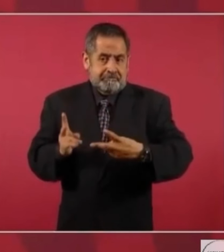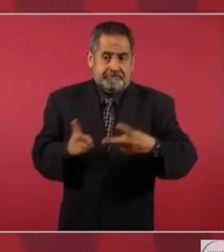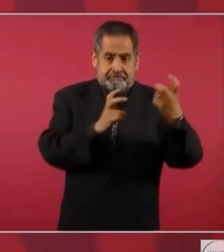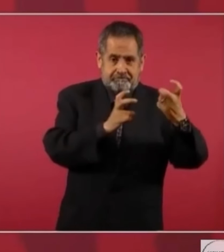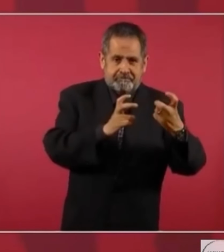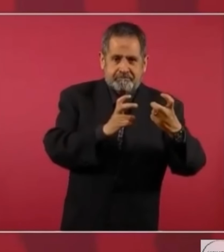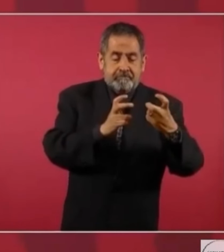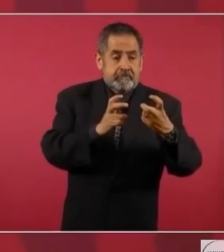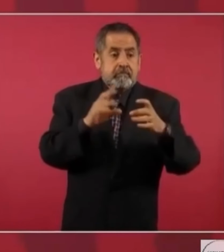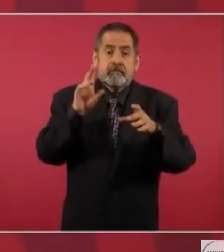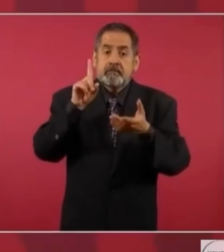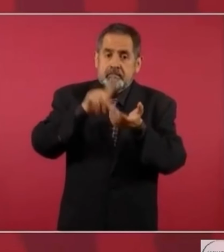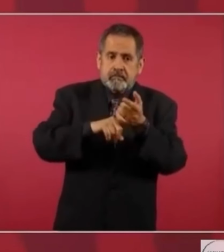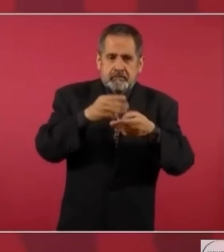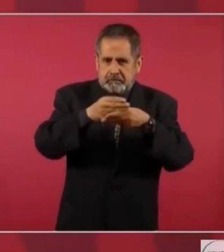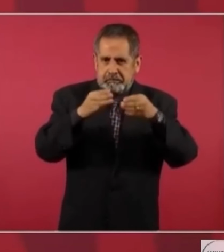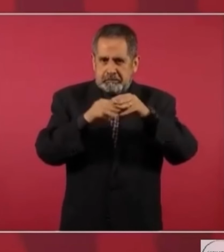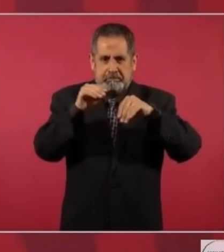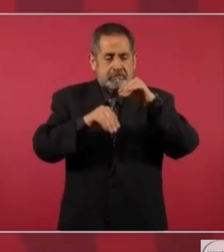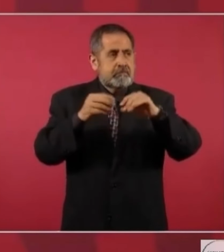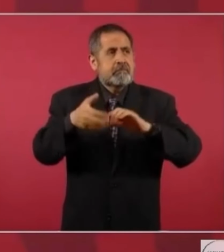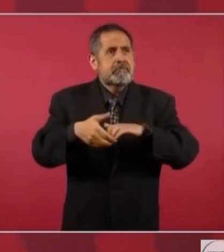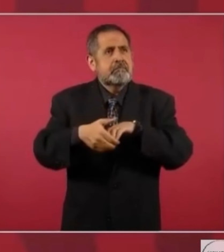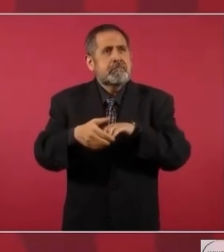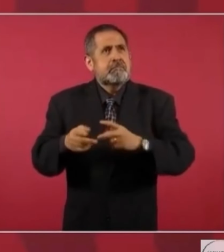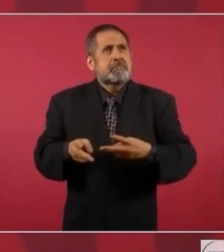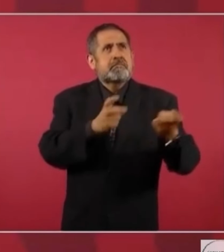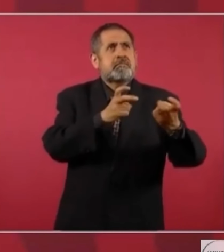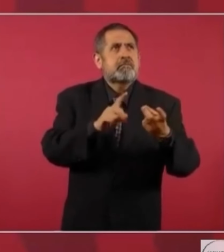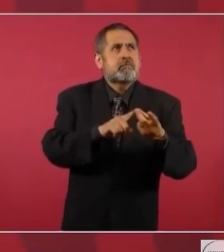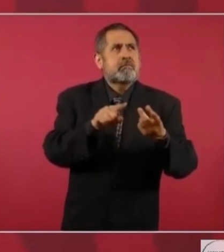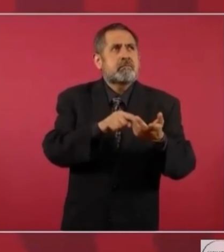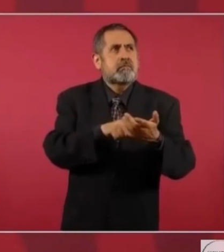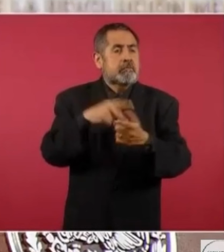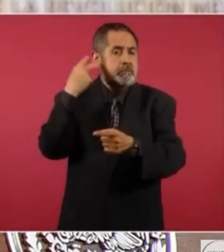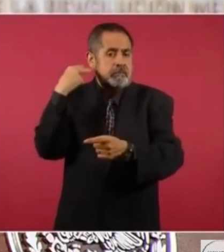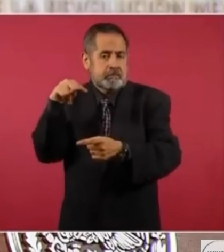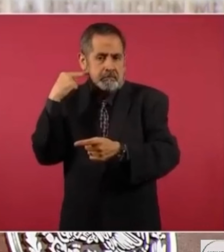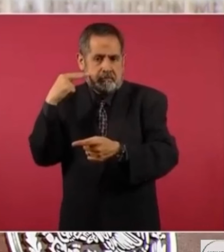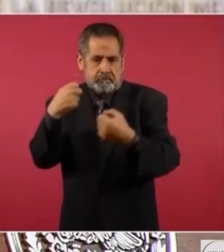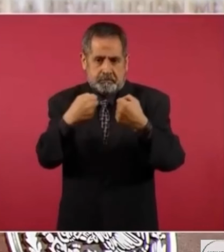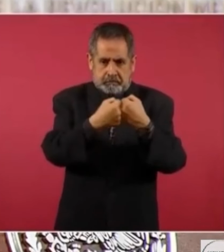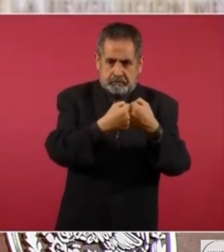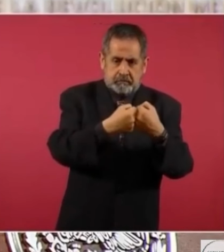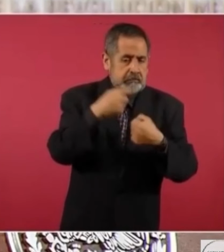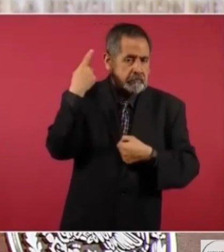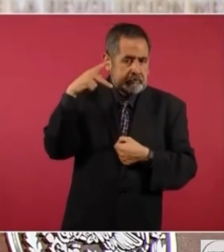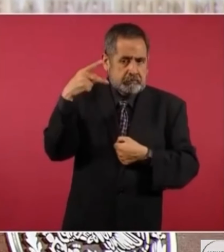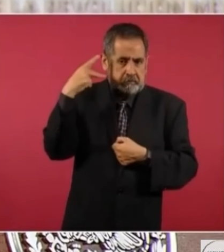los límites de Veracruz con Puebla